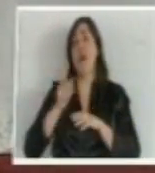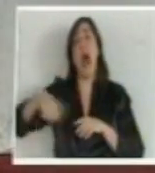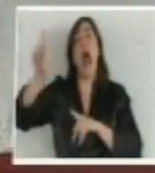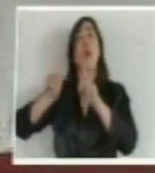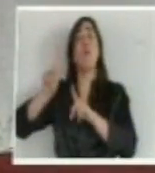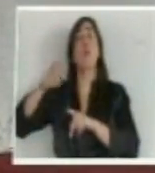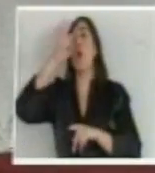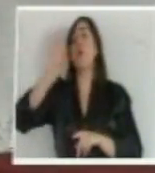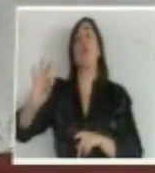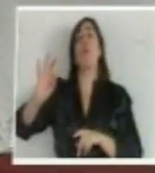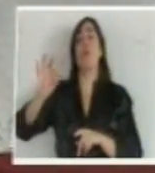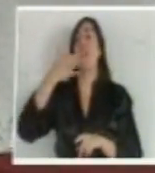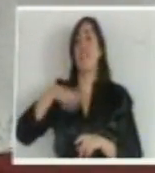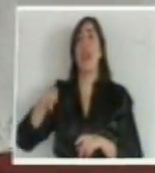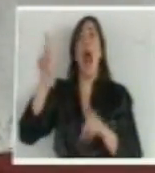se asustan.